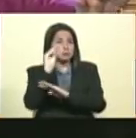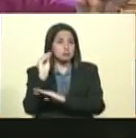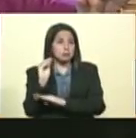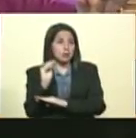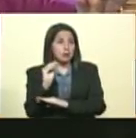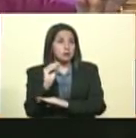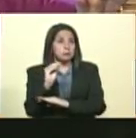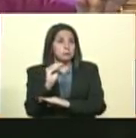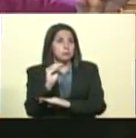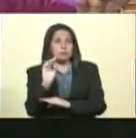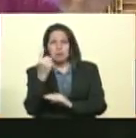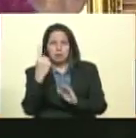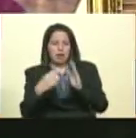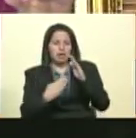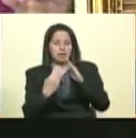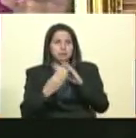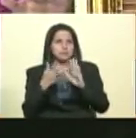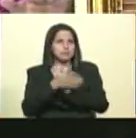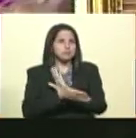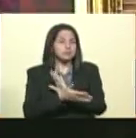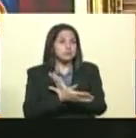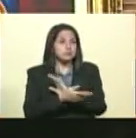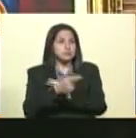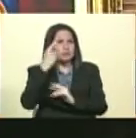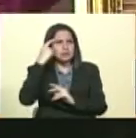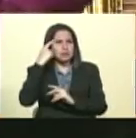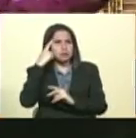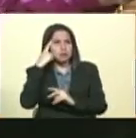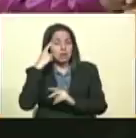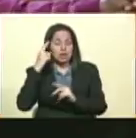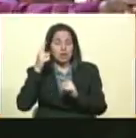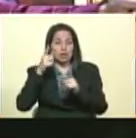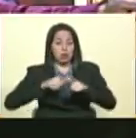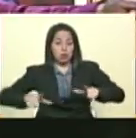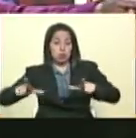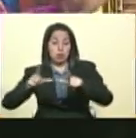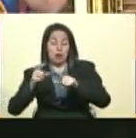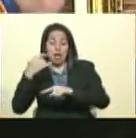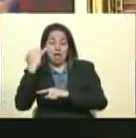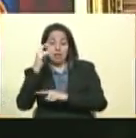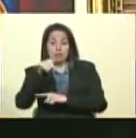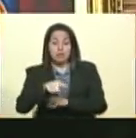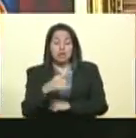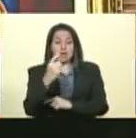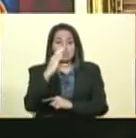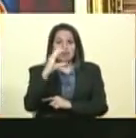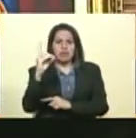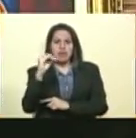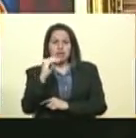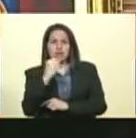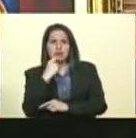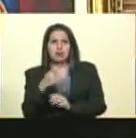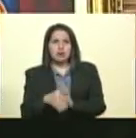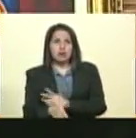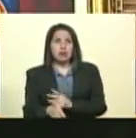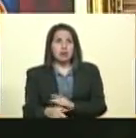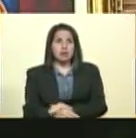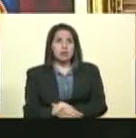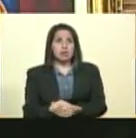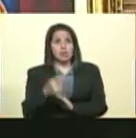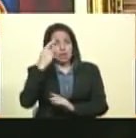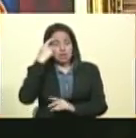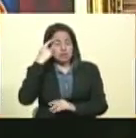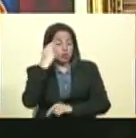primaria. Y yo sé que en mi zona tengo mi CDI, ¿verdad? Y mi CAT. Y también sé